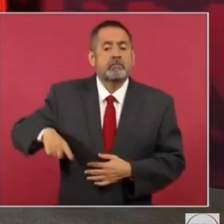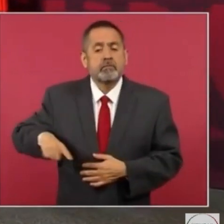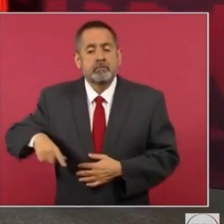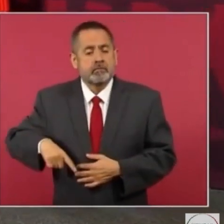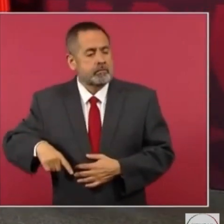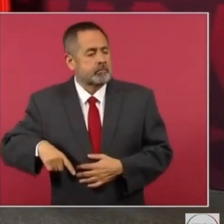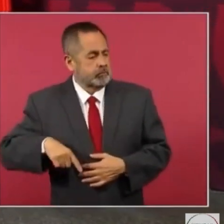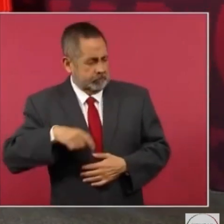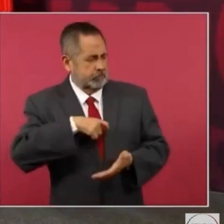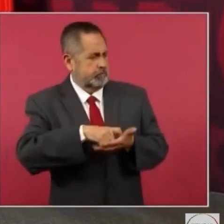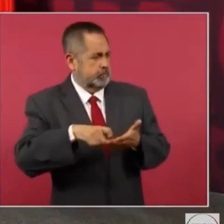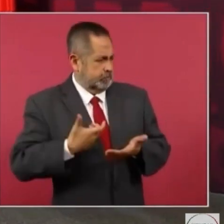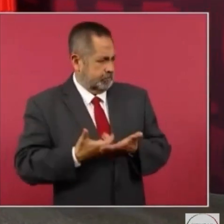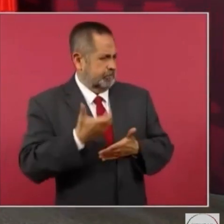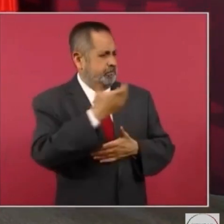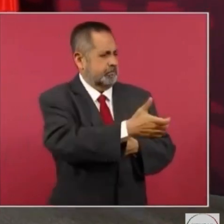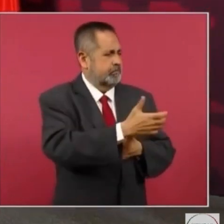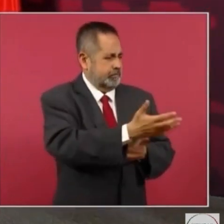9,000.